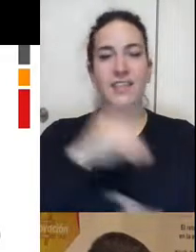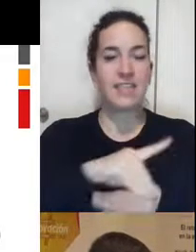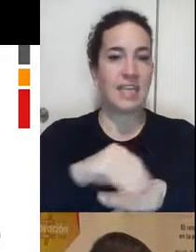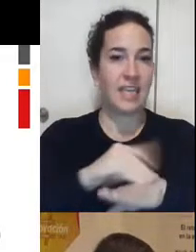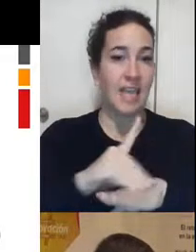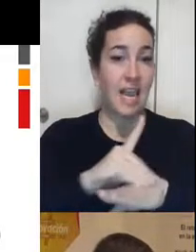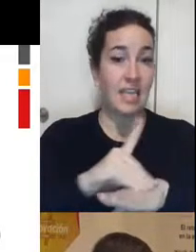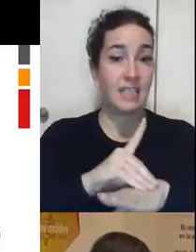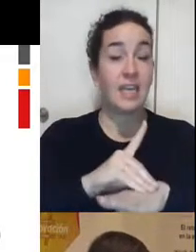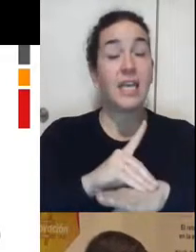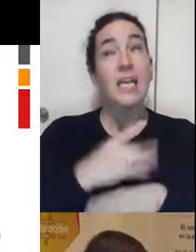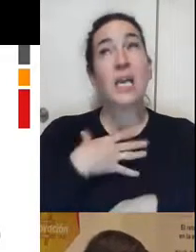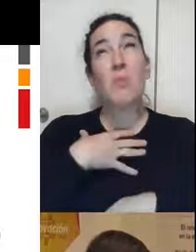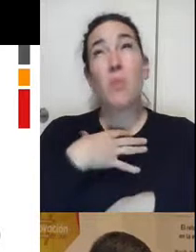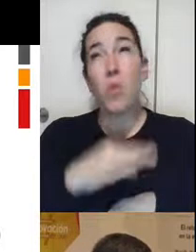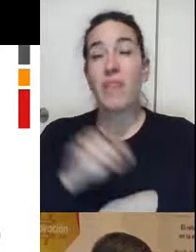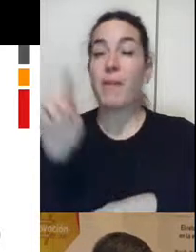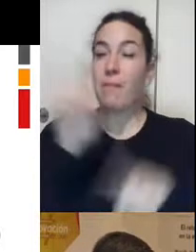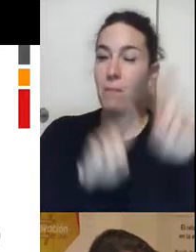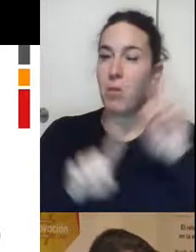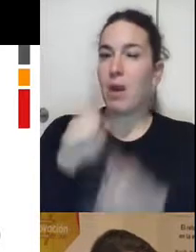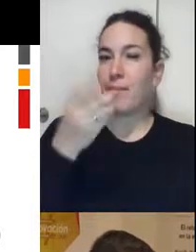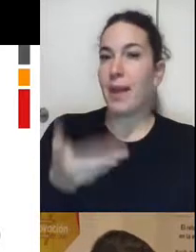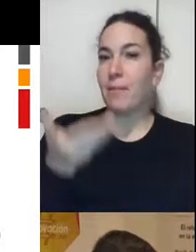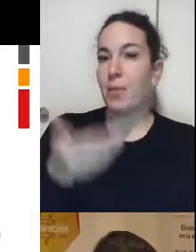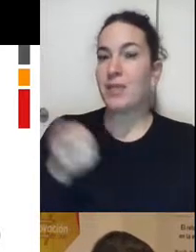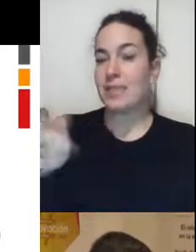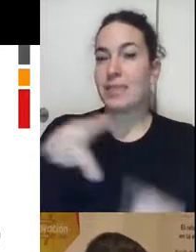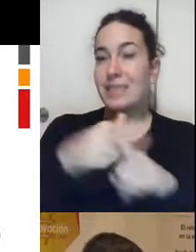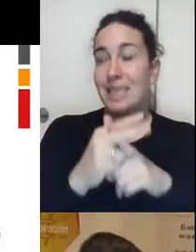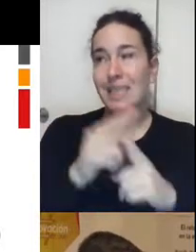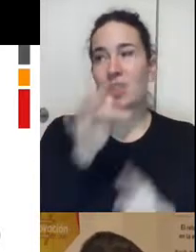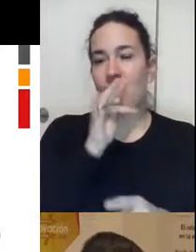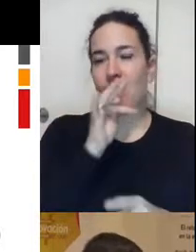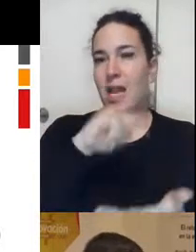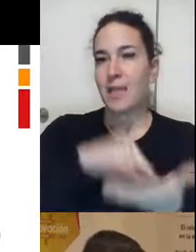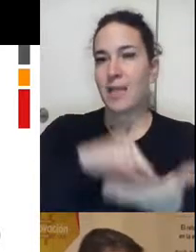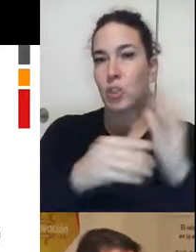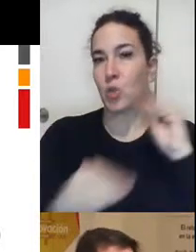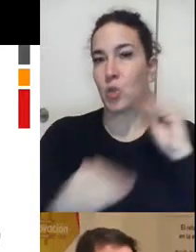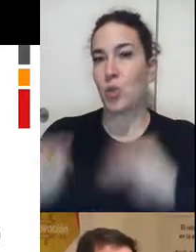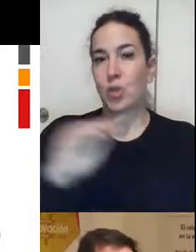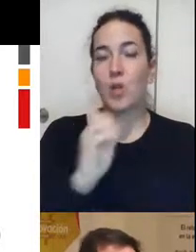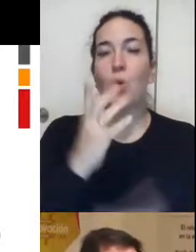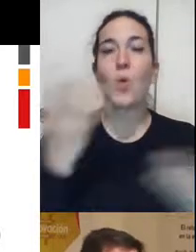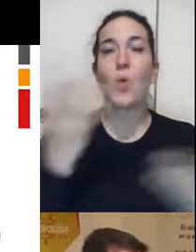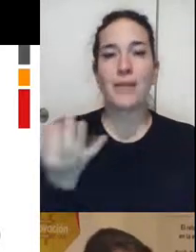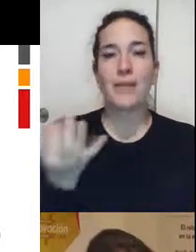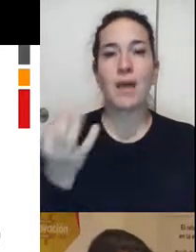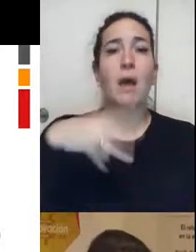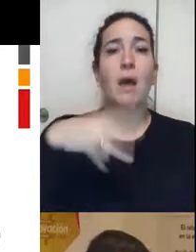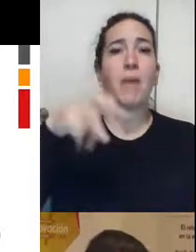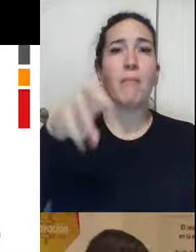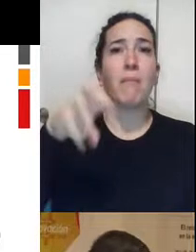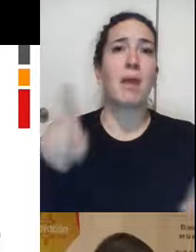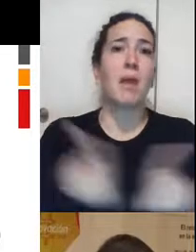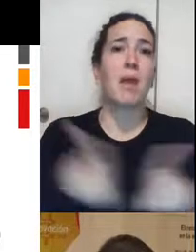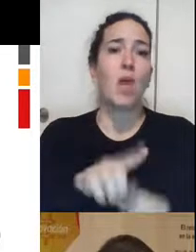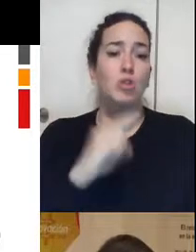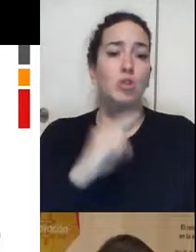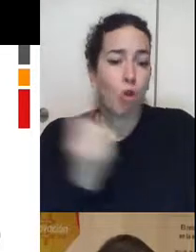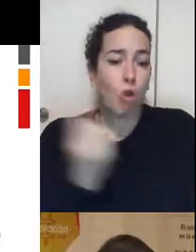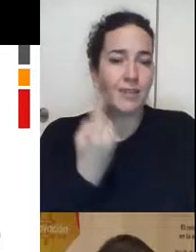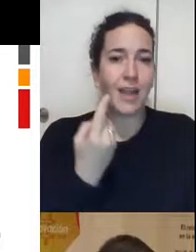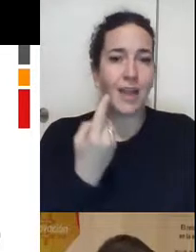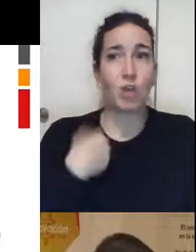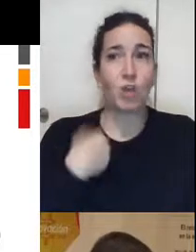quizás el problema que tenemos que todavía subsanar es que el meme muchas veces en solitario, que es como lo hemos presentado en un grupo a